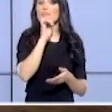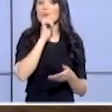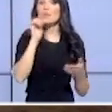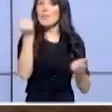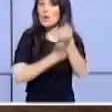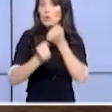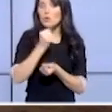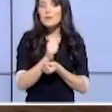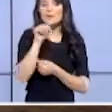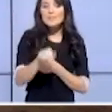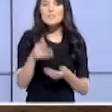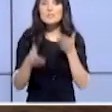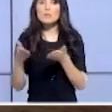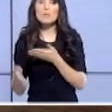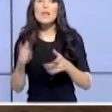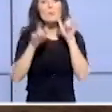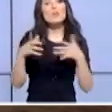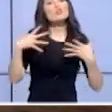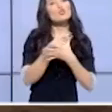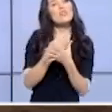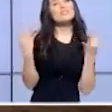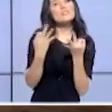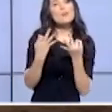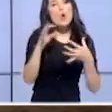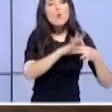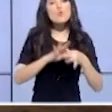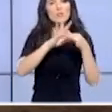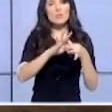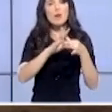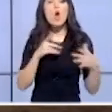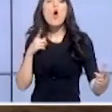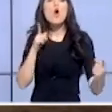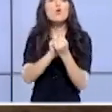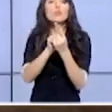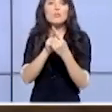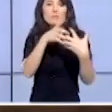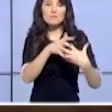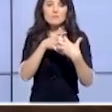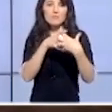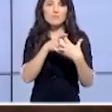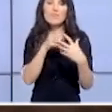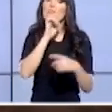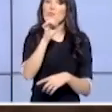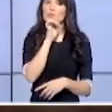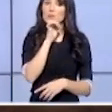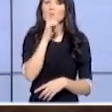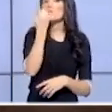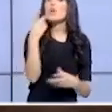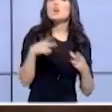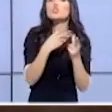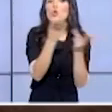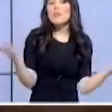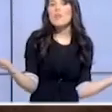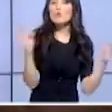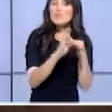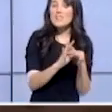mayores dificultades económicas cuando las personas deben permanecer unidas ante la adversidad una